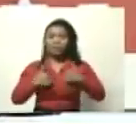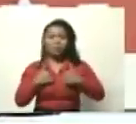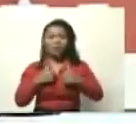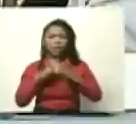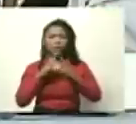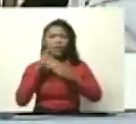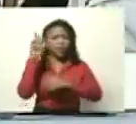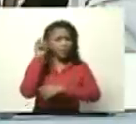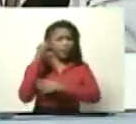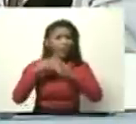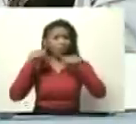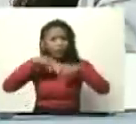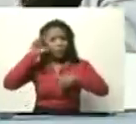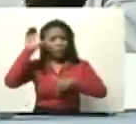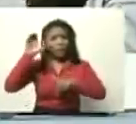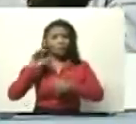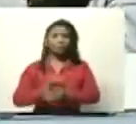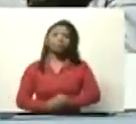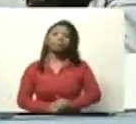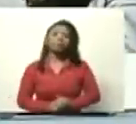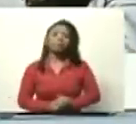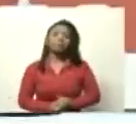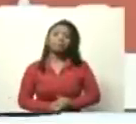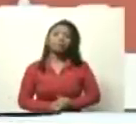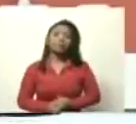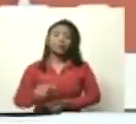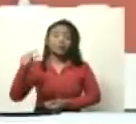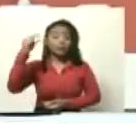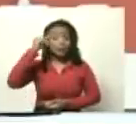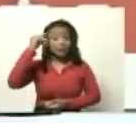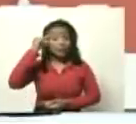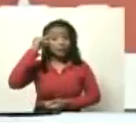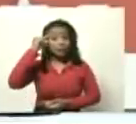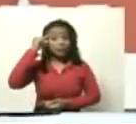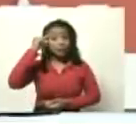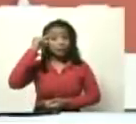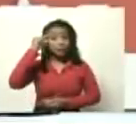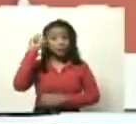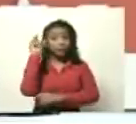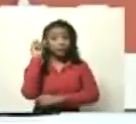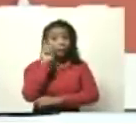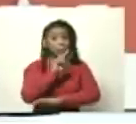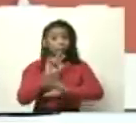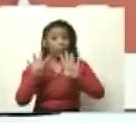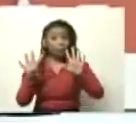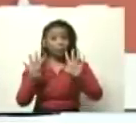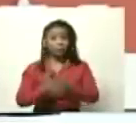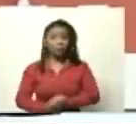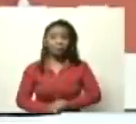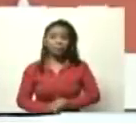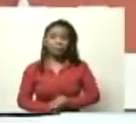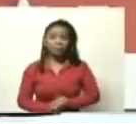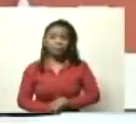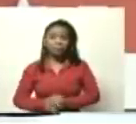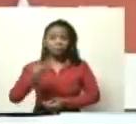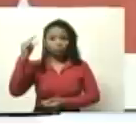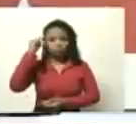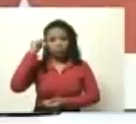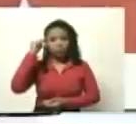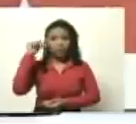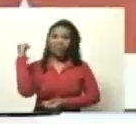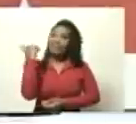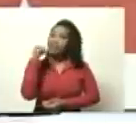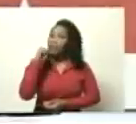en todo el país. Y viernes. El día viernes 29, el día